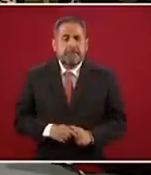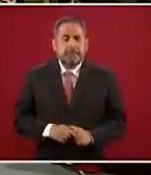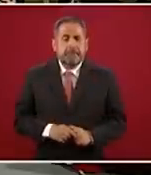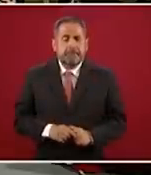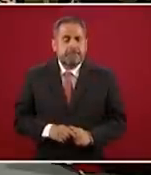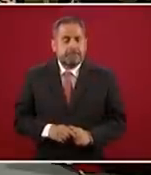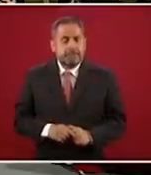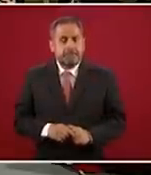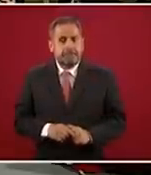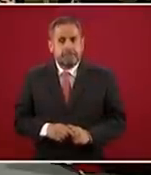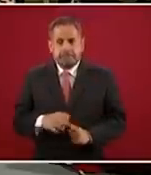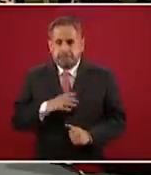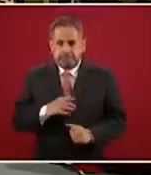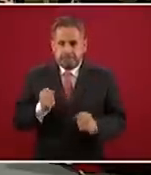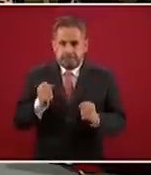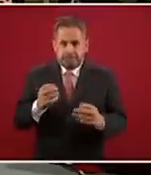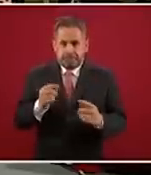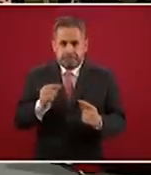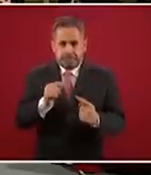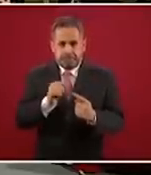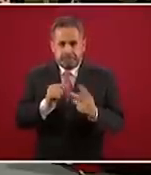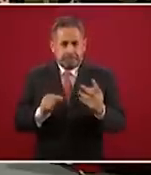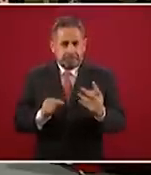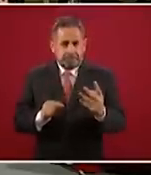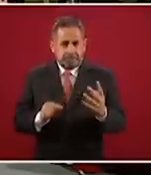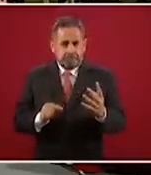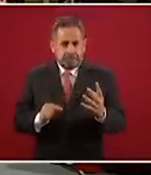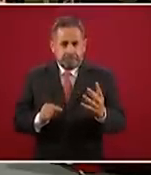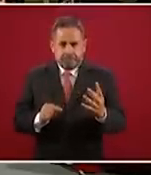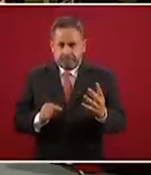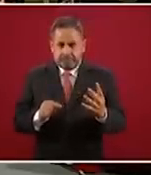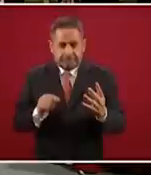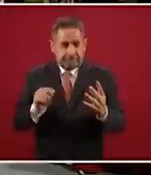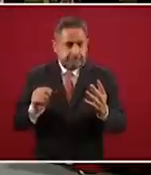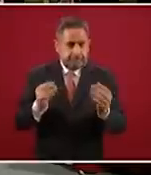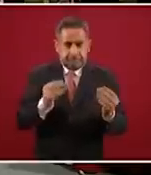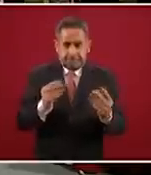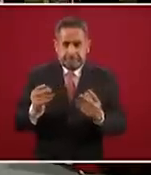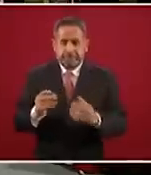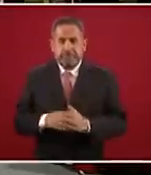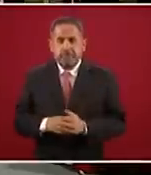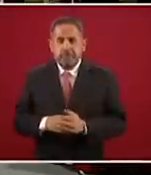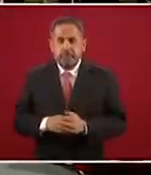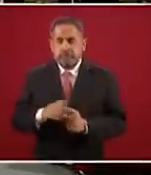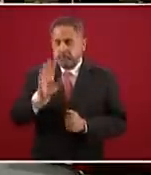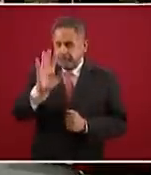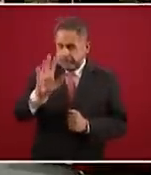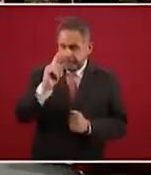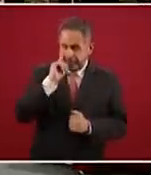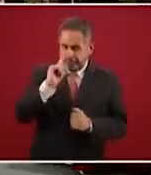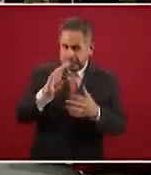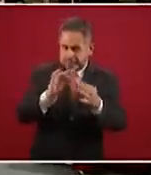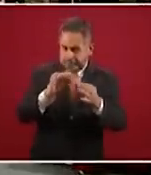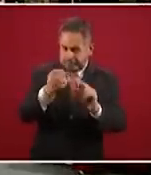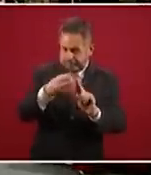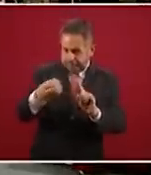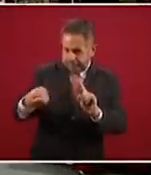muchos, sí, está bien el hacemos una cosa, si les